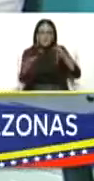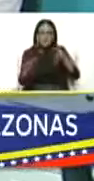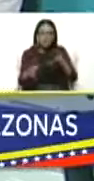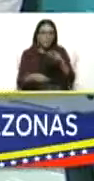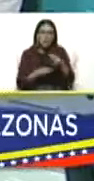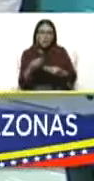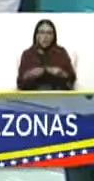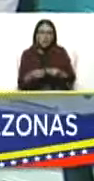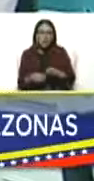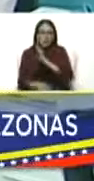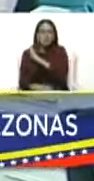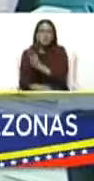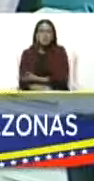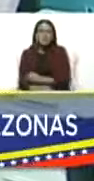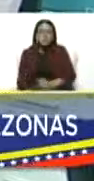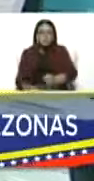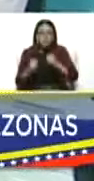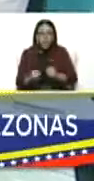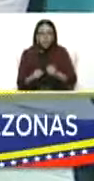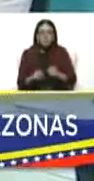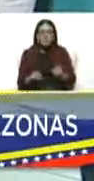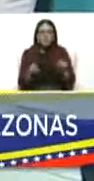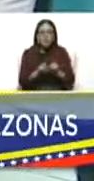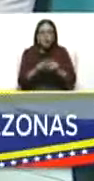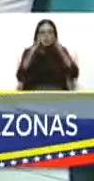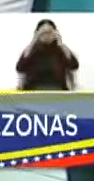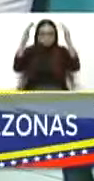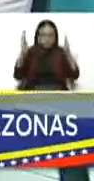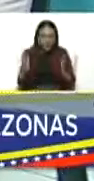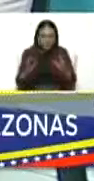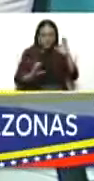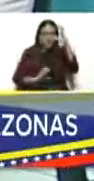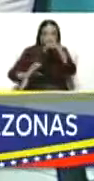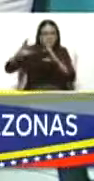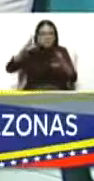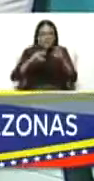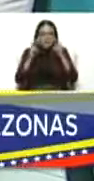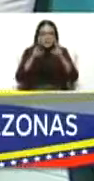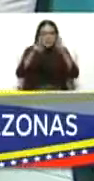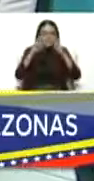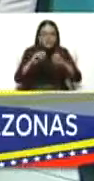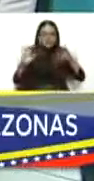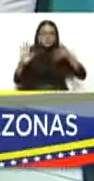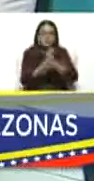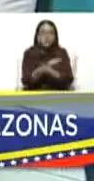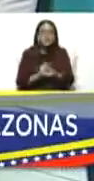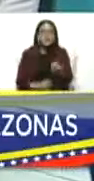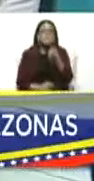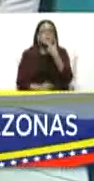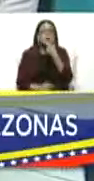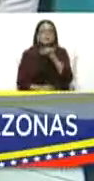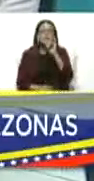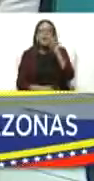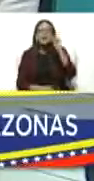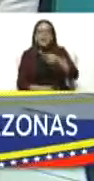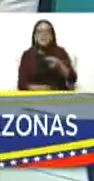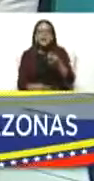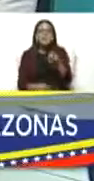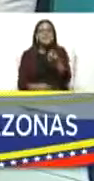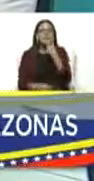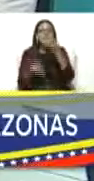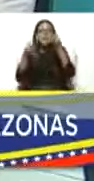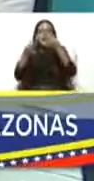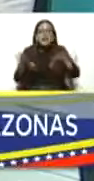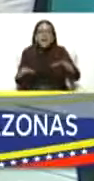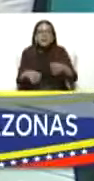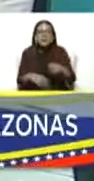de investigaciones científicas para la medicina tradicional y ancestral y convertir